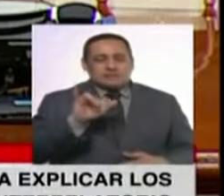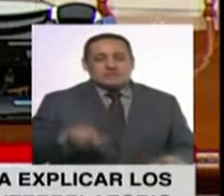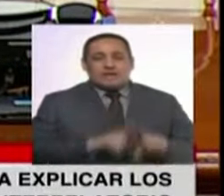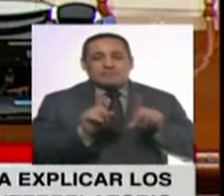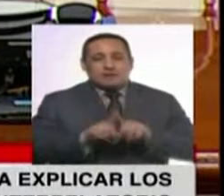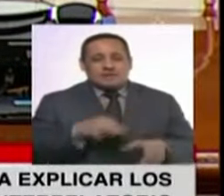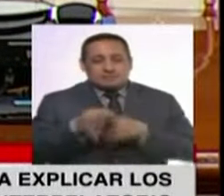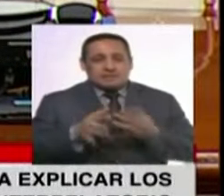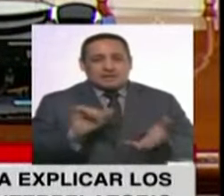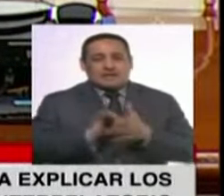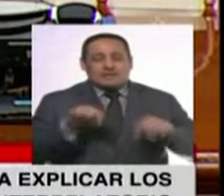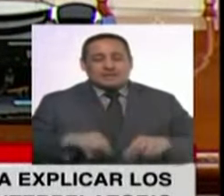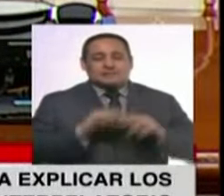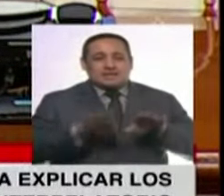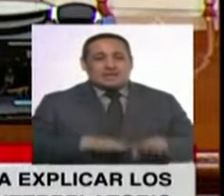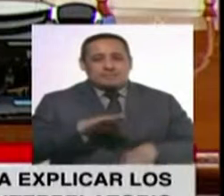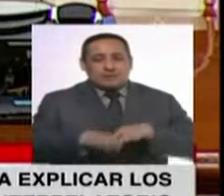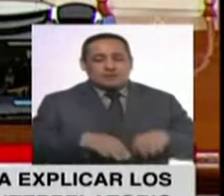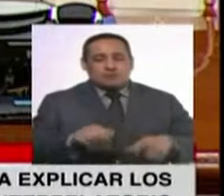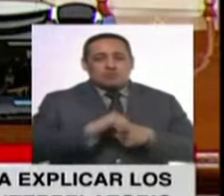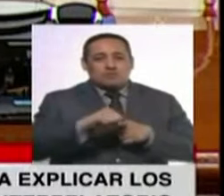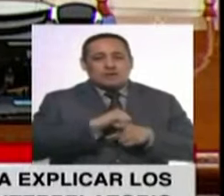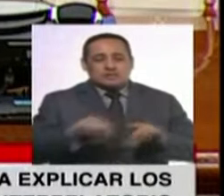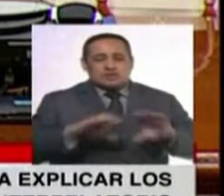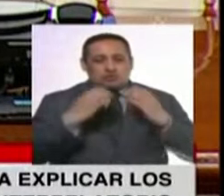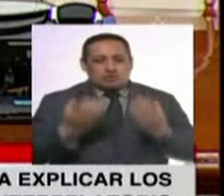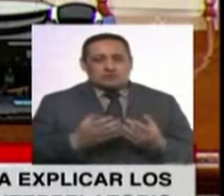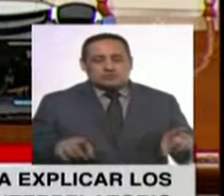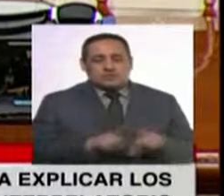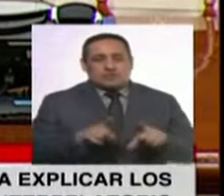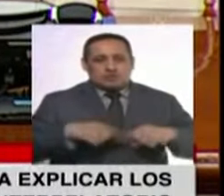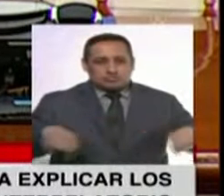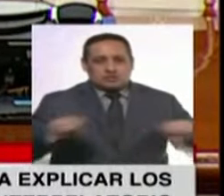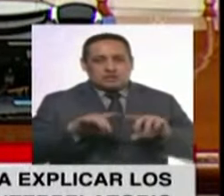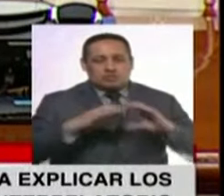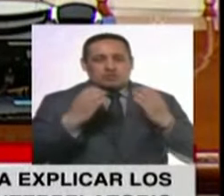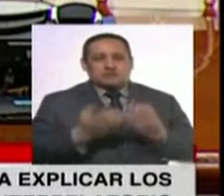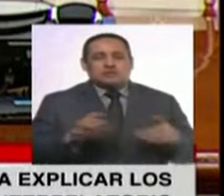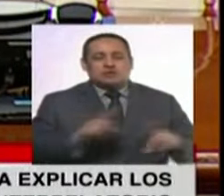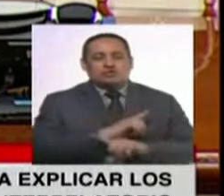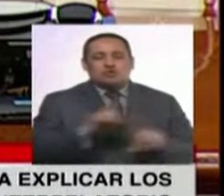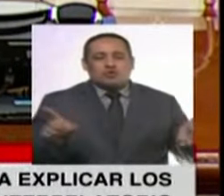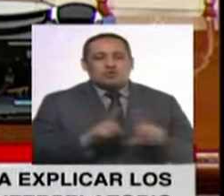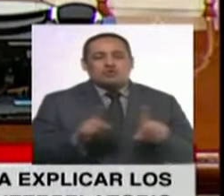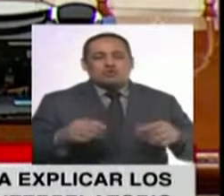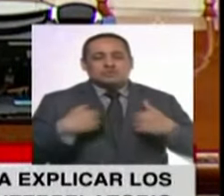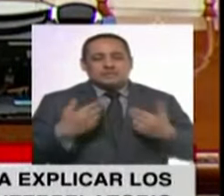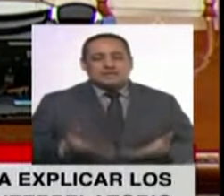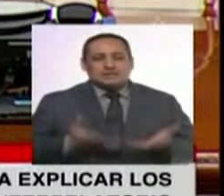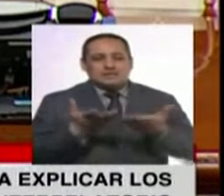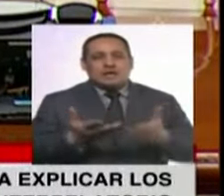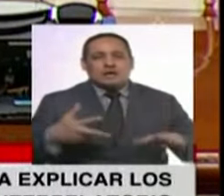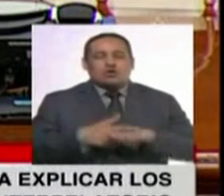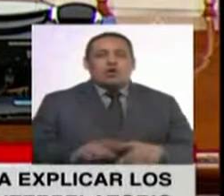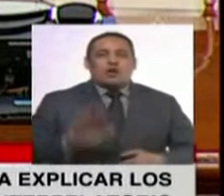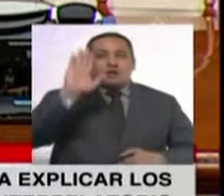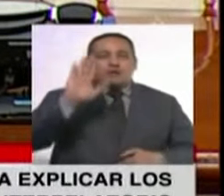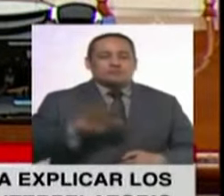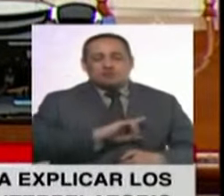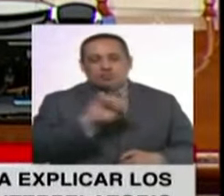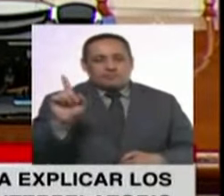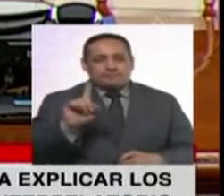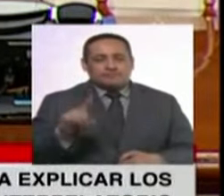Cabe señalar que en esta etapa por práctica parlamentarias señores congresistas no se conceden interrupciones